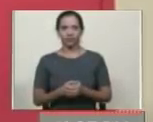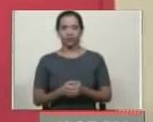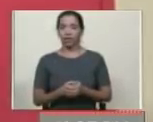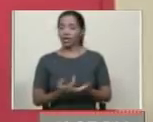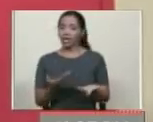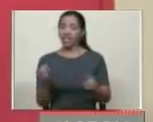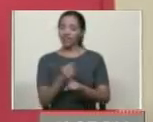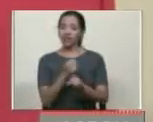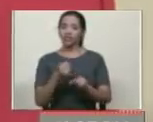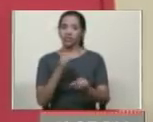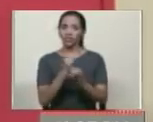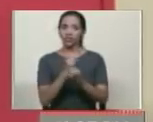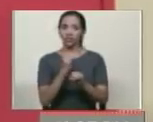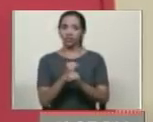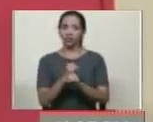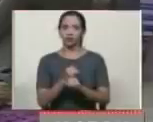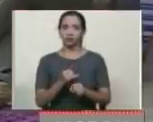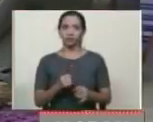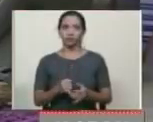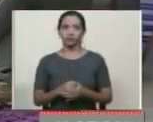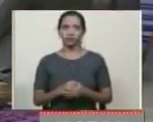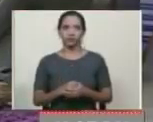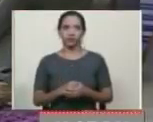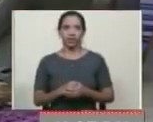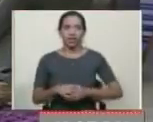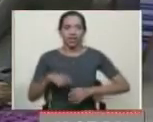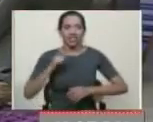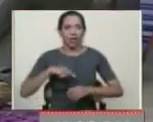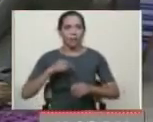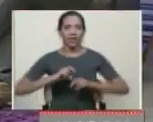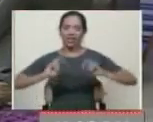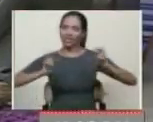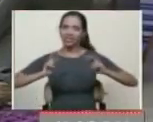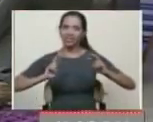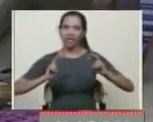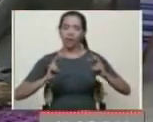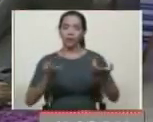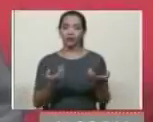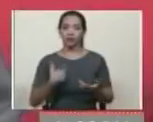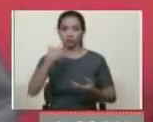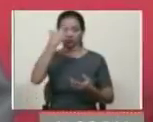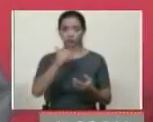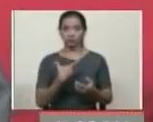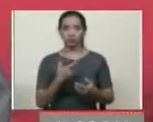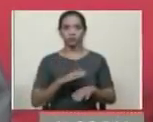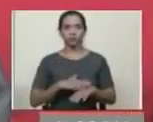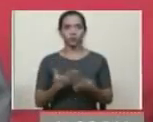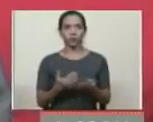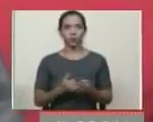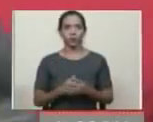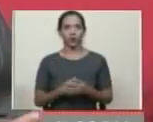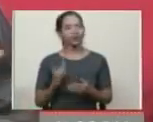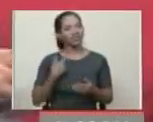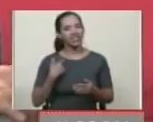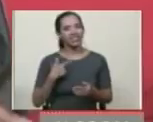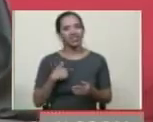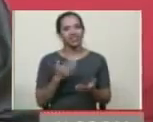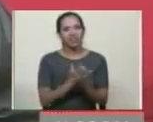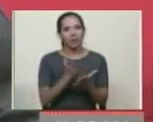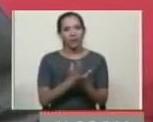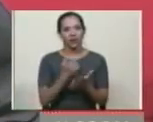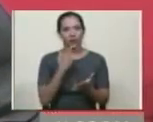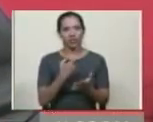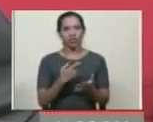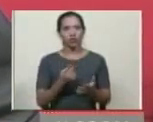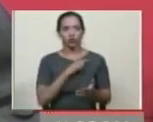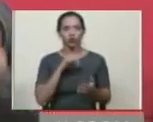nuestras leyes. Mira, el tema que comentaba Blanes también de la campaña de tolerancia, porque uno también tiene que ser crítico. Yo siempre lo he dicho cada vez que nosotros estamos